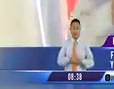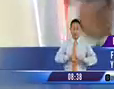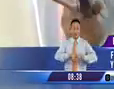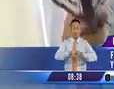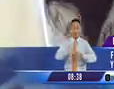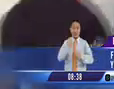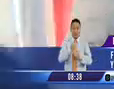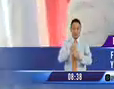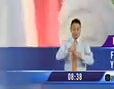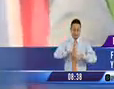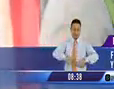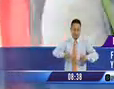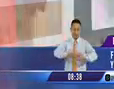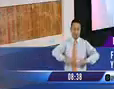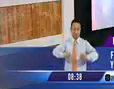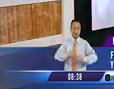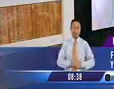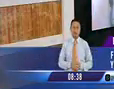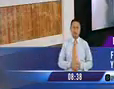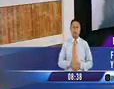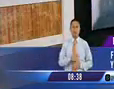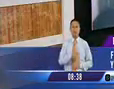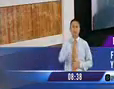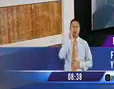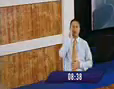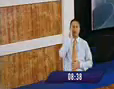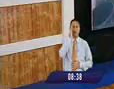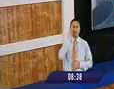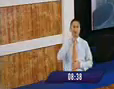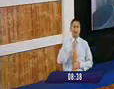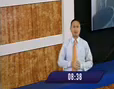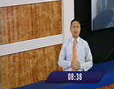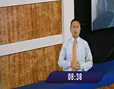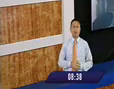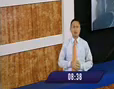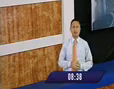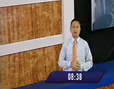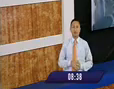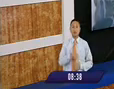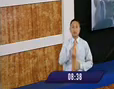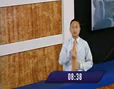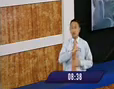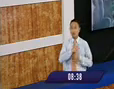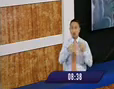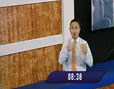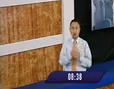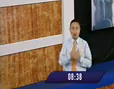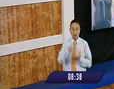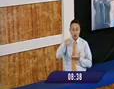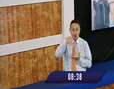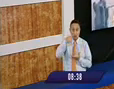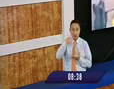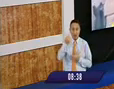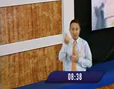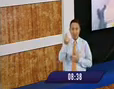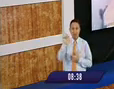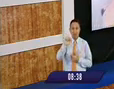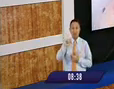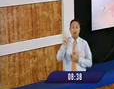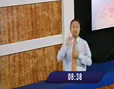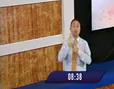pizza. ¡Qué rico, un topo! Realmente qué rico. Tienen para todos los gustos, sabores y bolsillo en esta